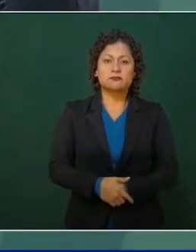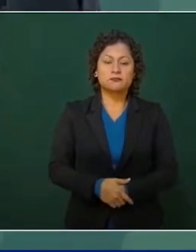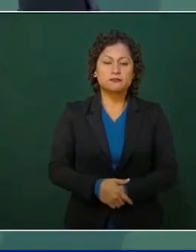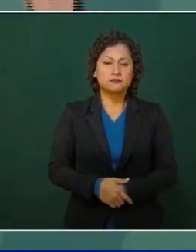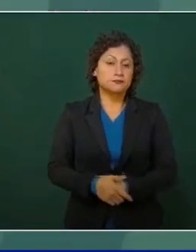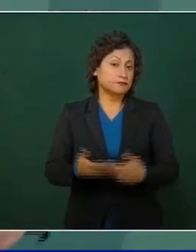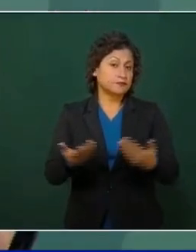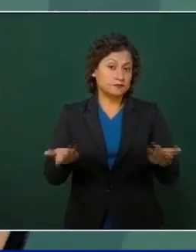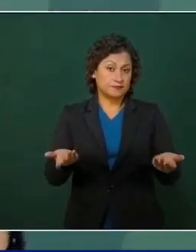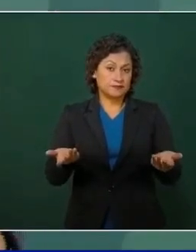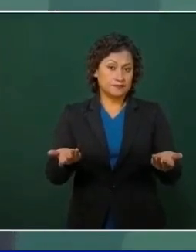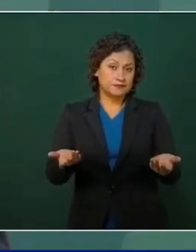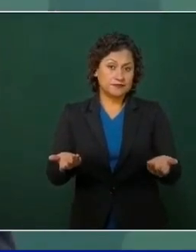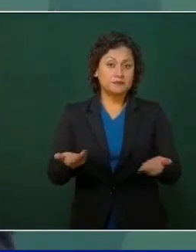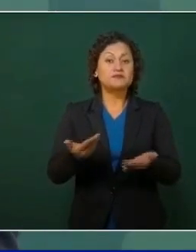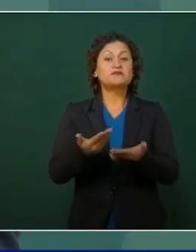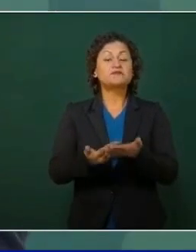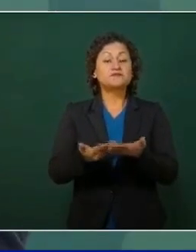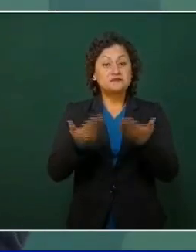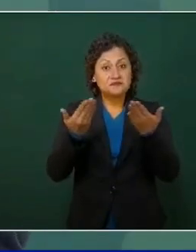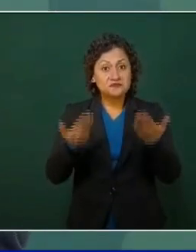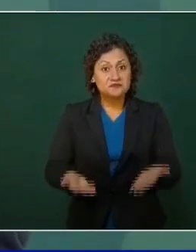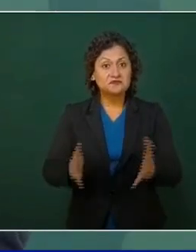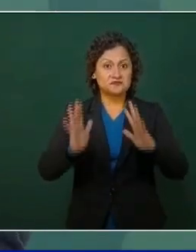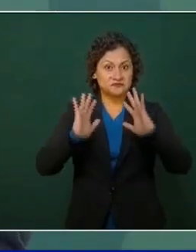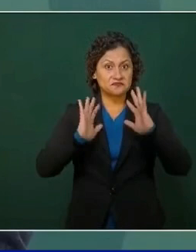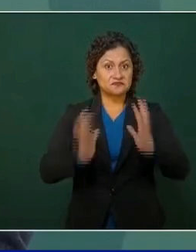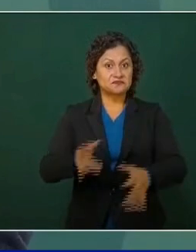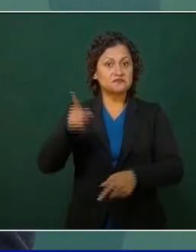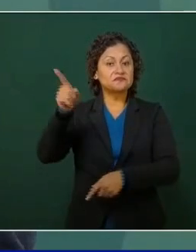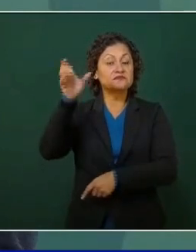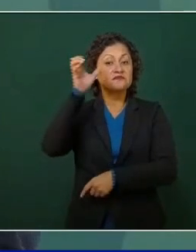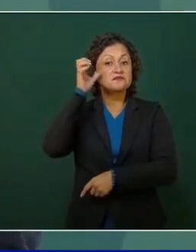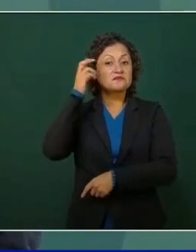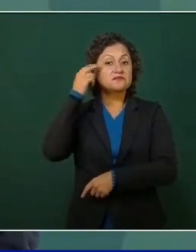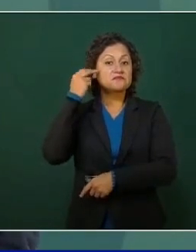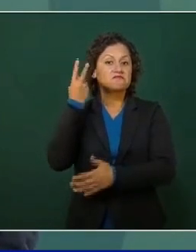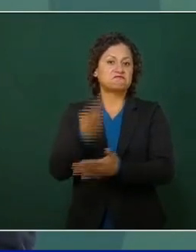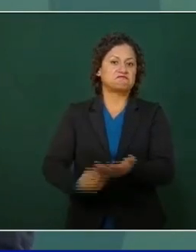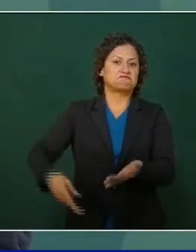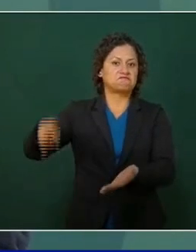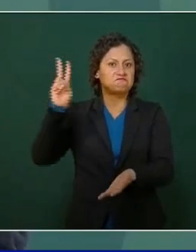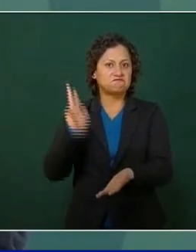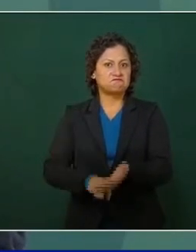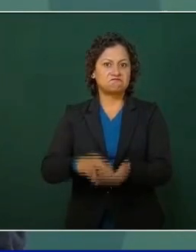Ahora resulta que el salario en China es del doble